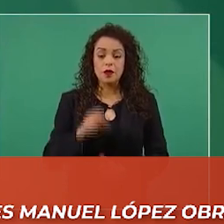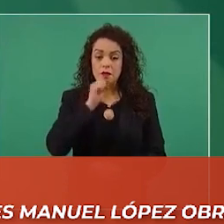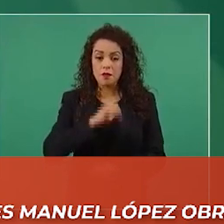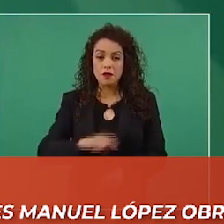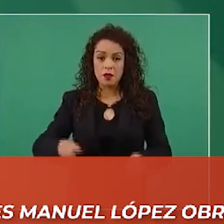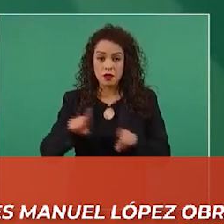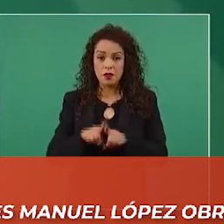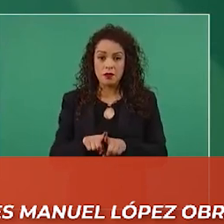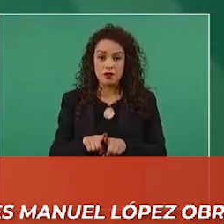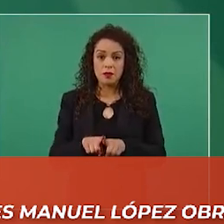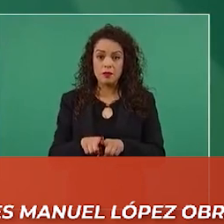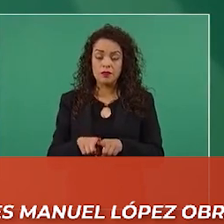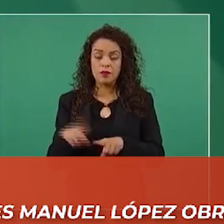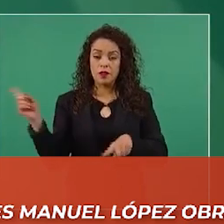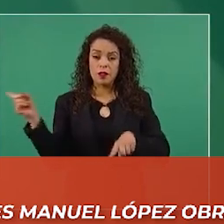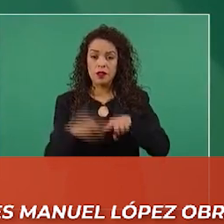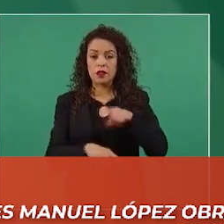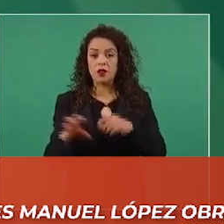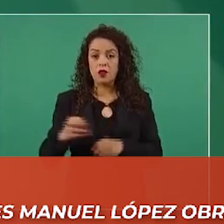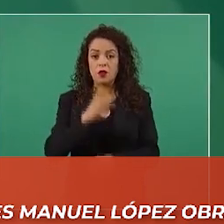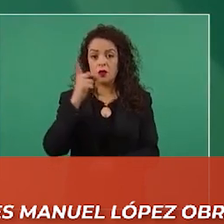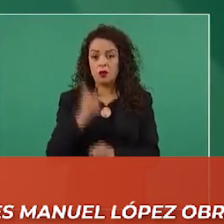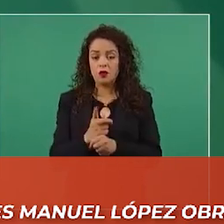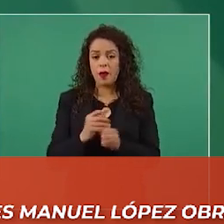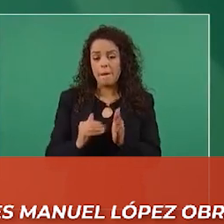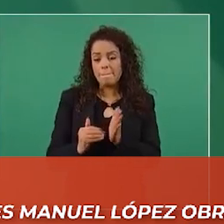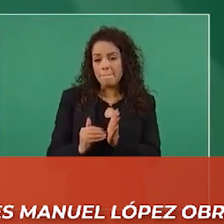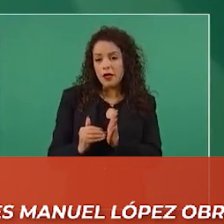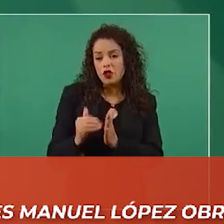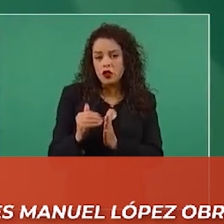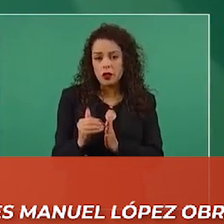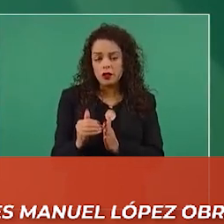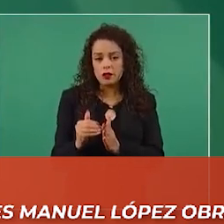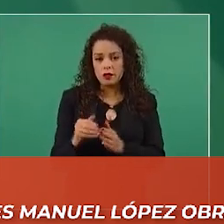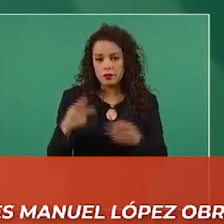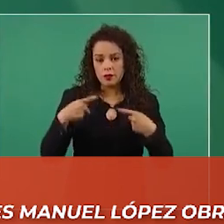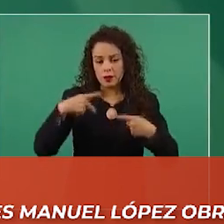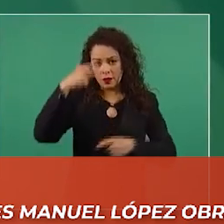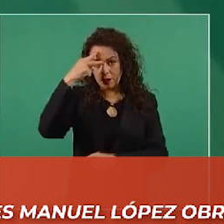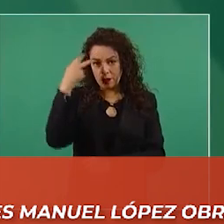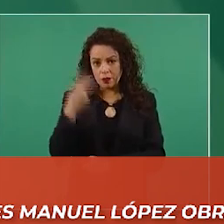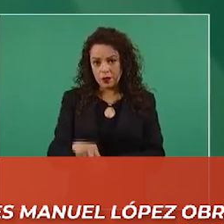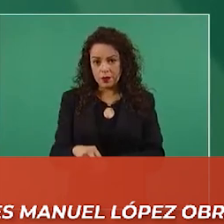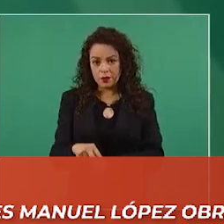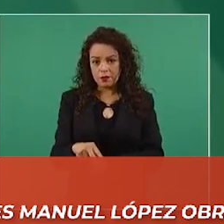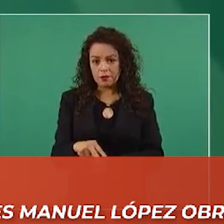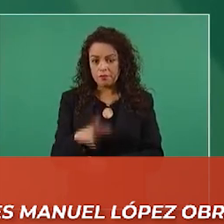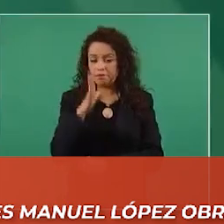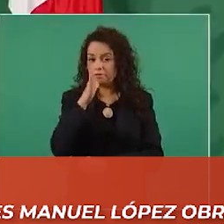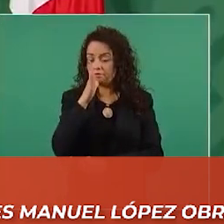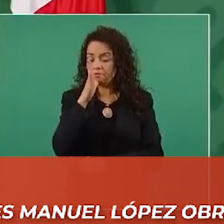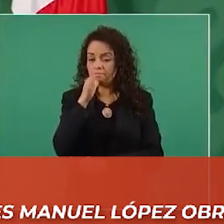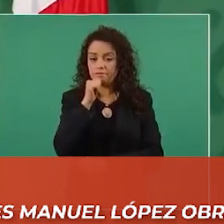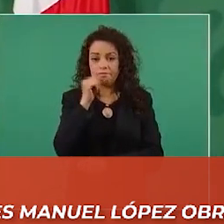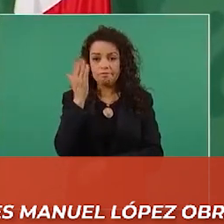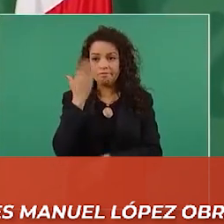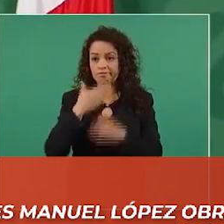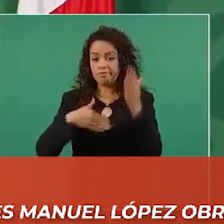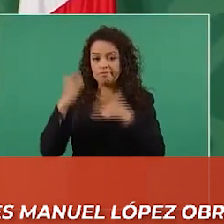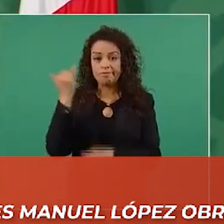a millones de mexicanos que no pudieron salir adelante.